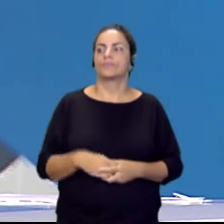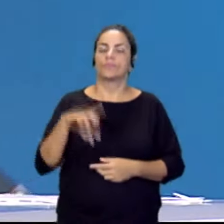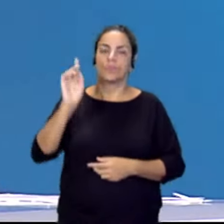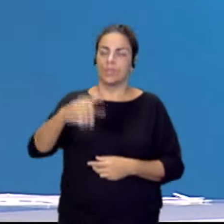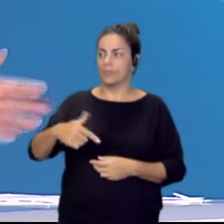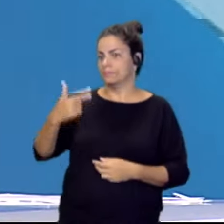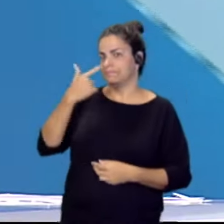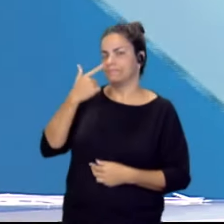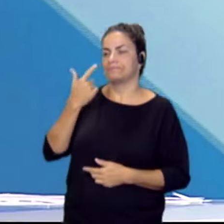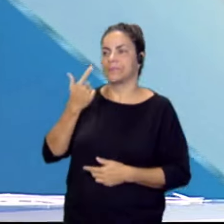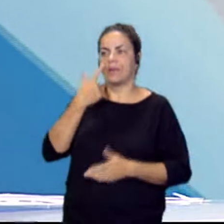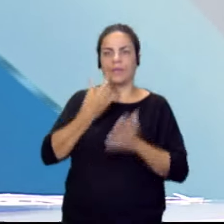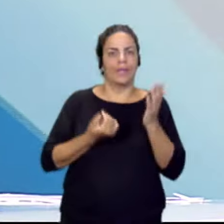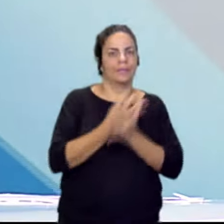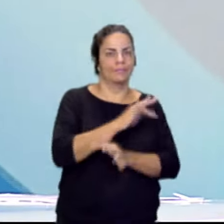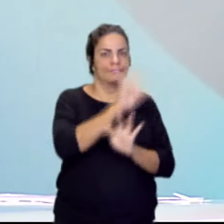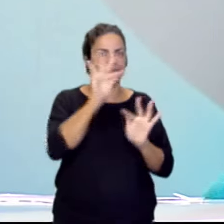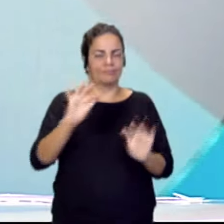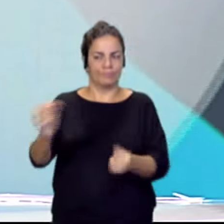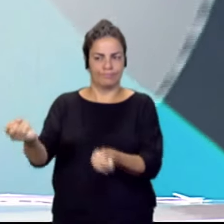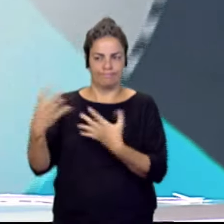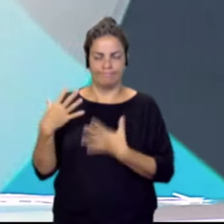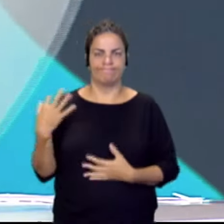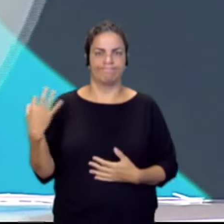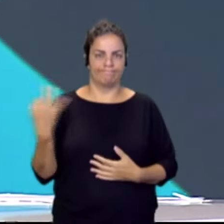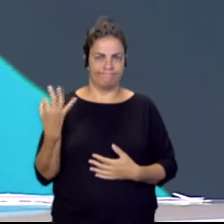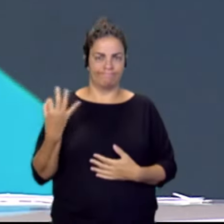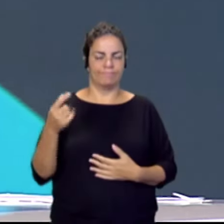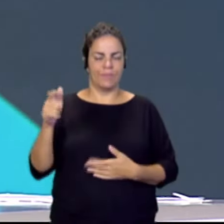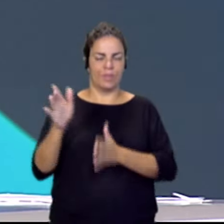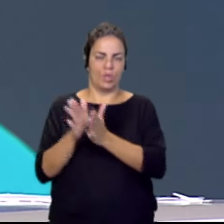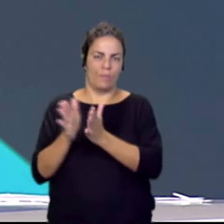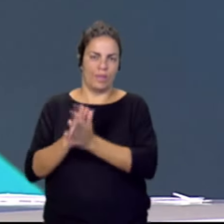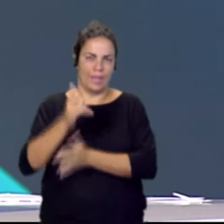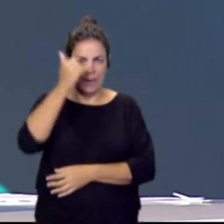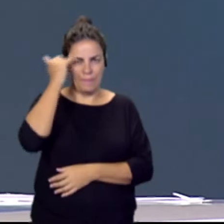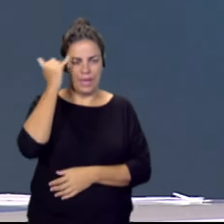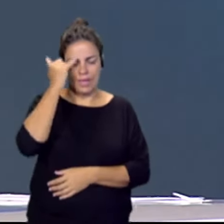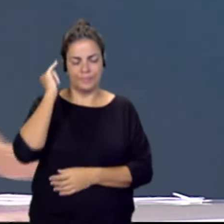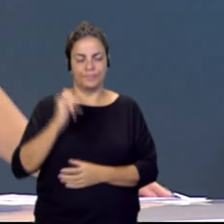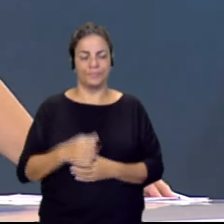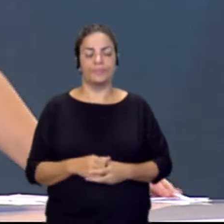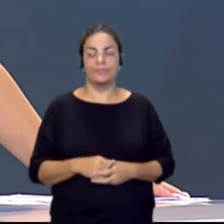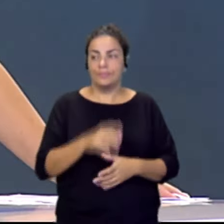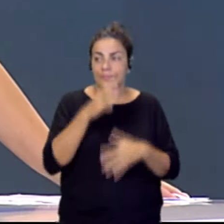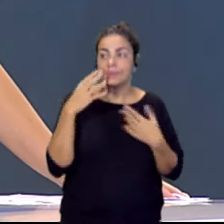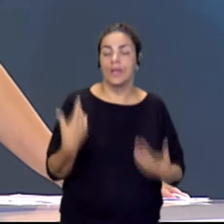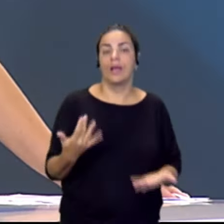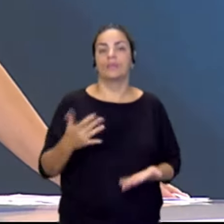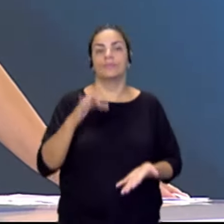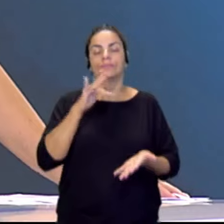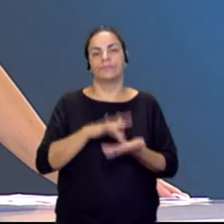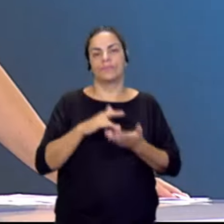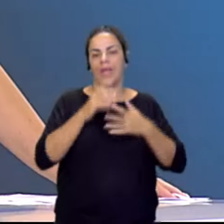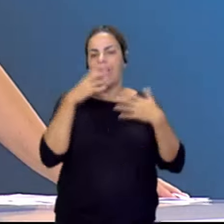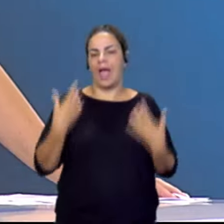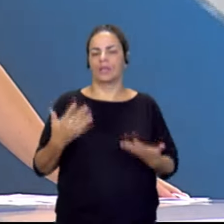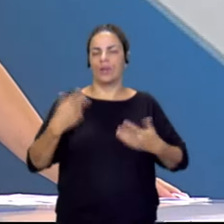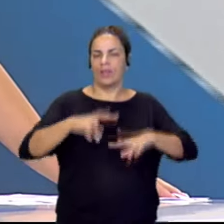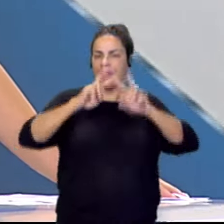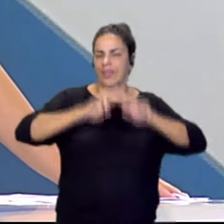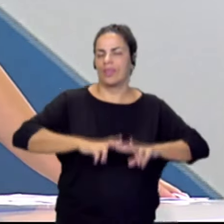nos tenga que contar a lo largo de la mañana, como siempre con las últimas horas, nuestra compañera María Herrera. Y en este punto de la mañana vamos a analizar la actualidad